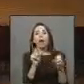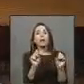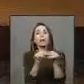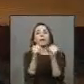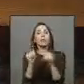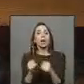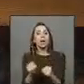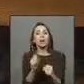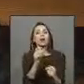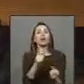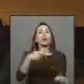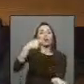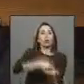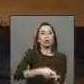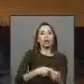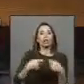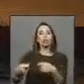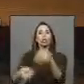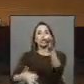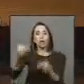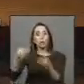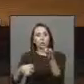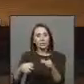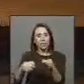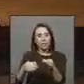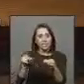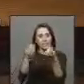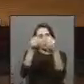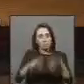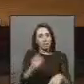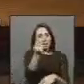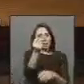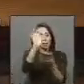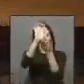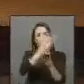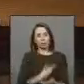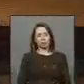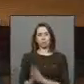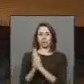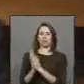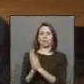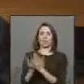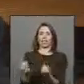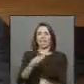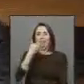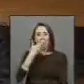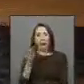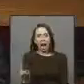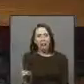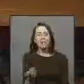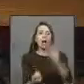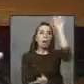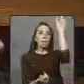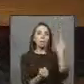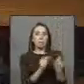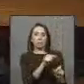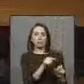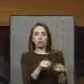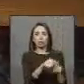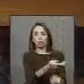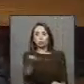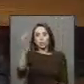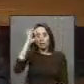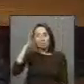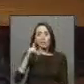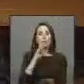concretas que hubo que pagar a las costas de un juicio? Esas son las lesiones concretas al patrimonio fiscal, por favor. ¿De qué estamos hablando? Si la persona en cuestión, como ustedes